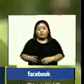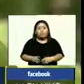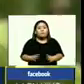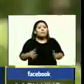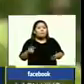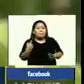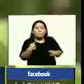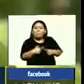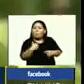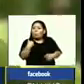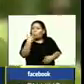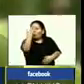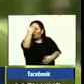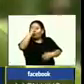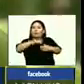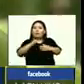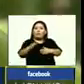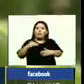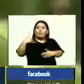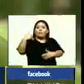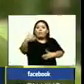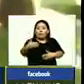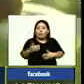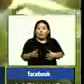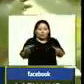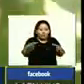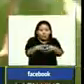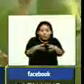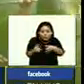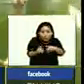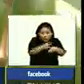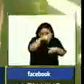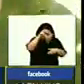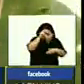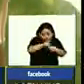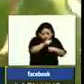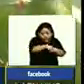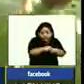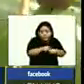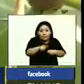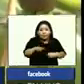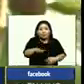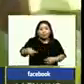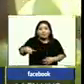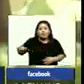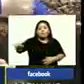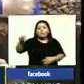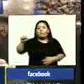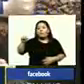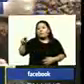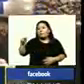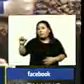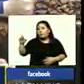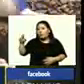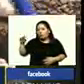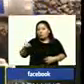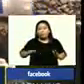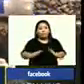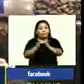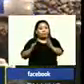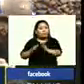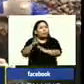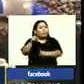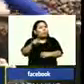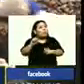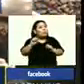¿Quién diría que años más tarde, el pequeño grupo de agricultores del Cantón San Carlos Lempa de Tecoluca se